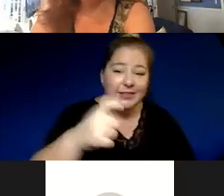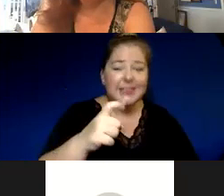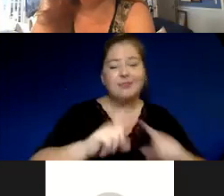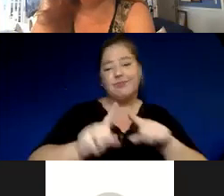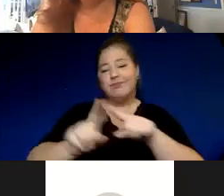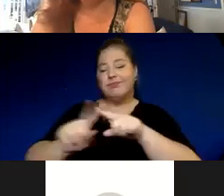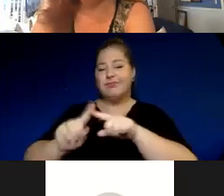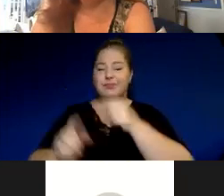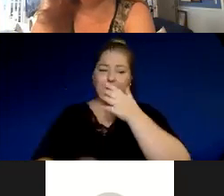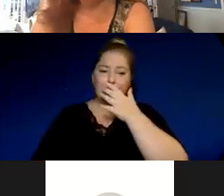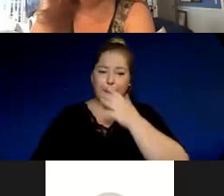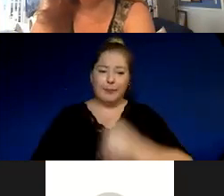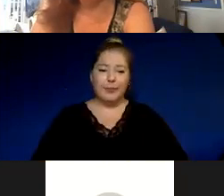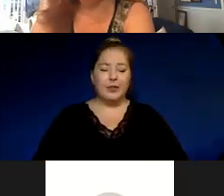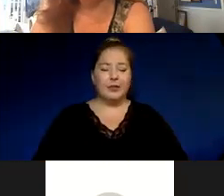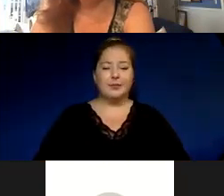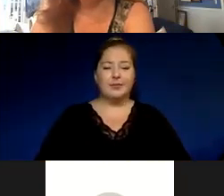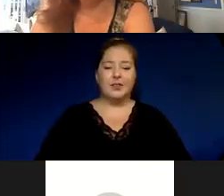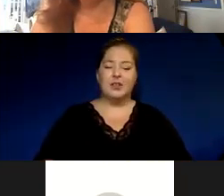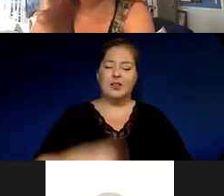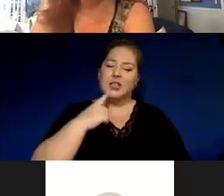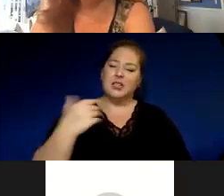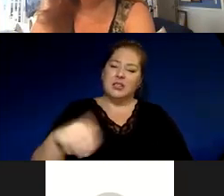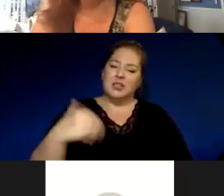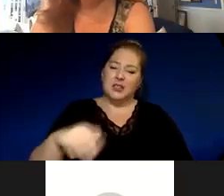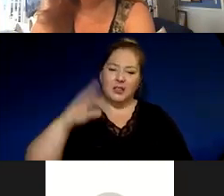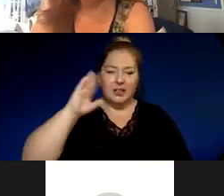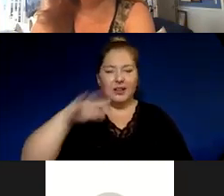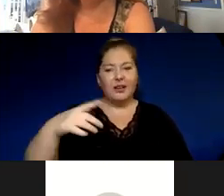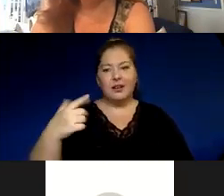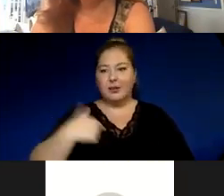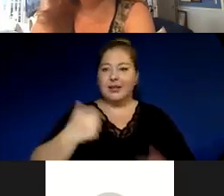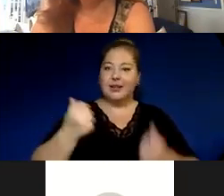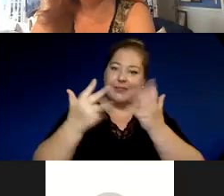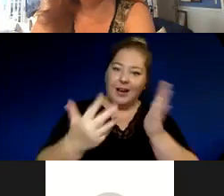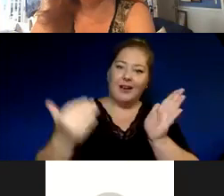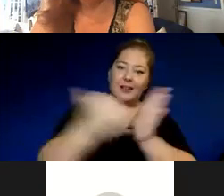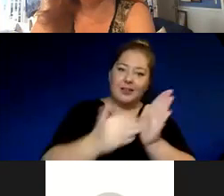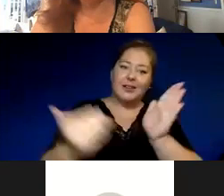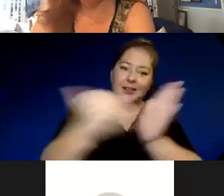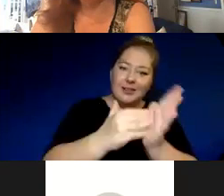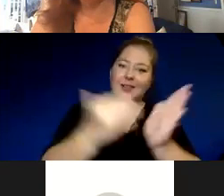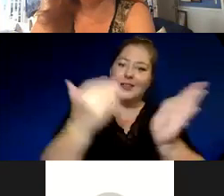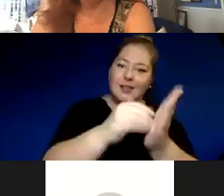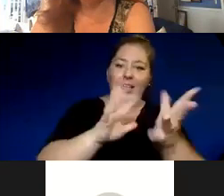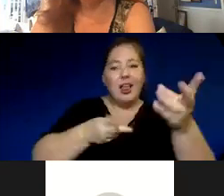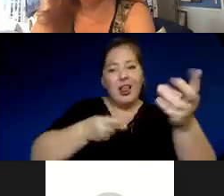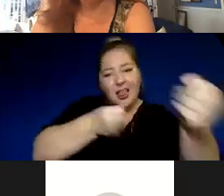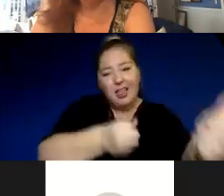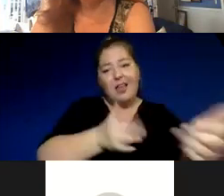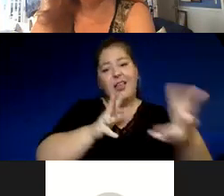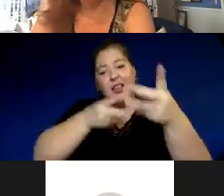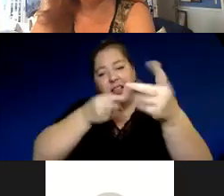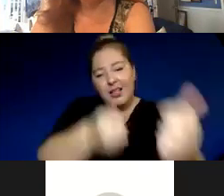la infraestructura pública se afecta grandemente y cuesta dinero reconstruirla. Estamos hablando